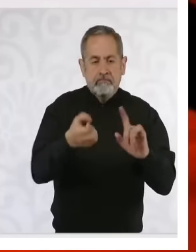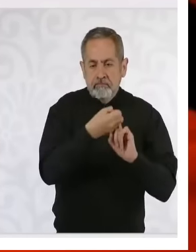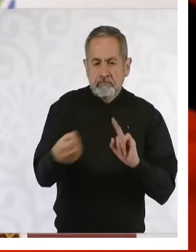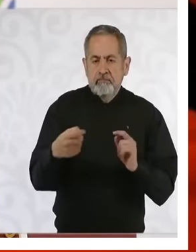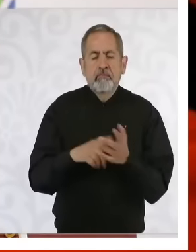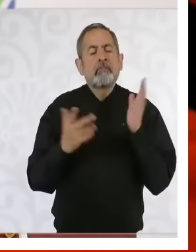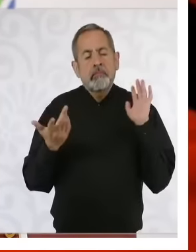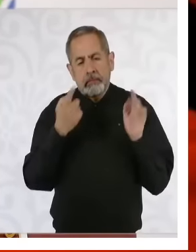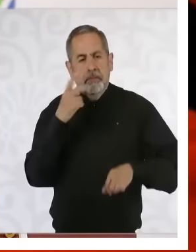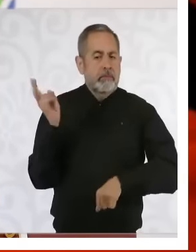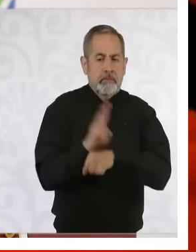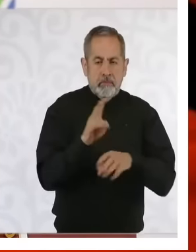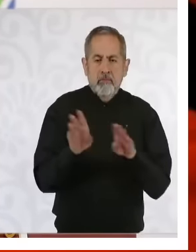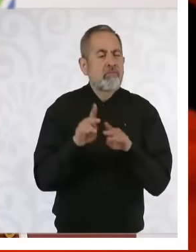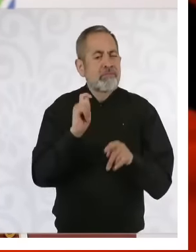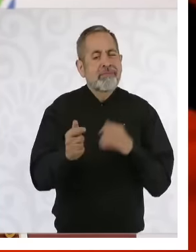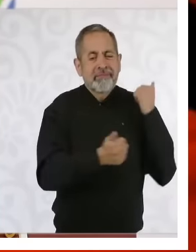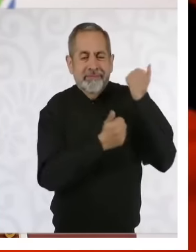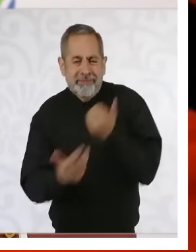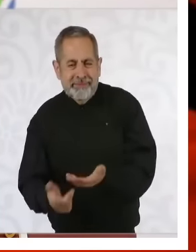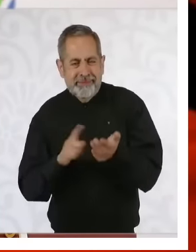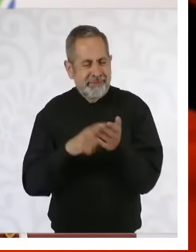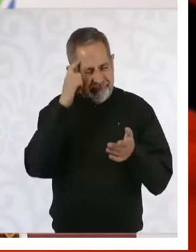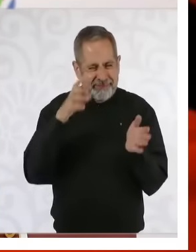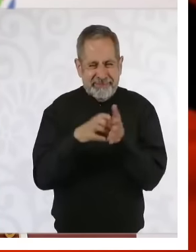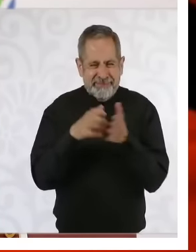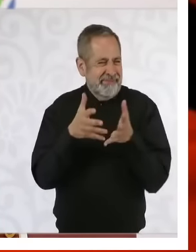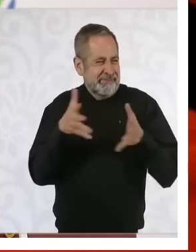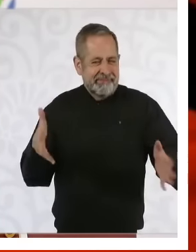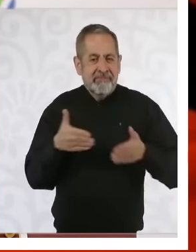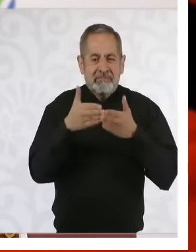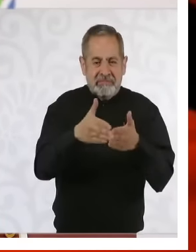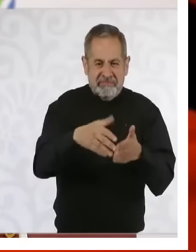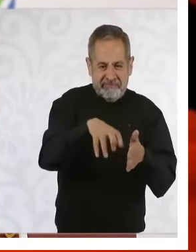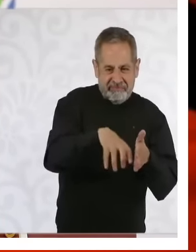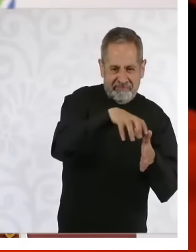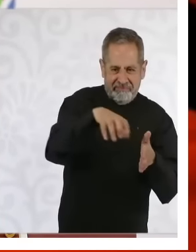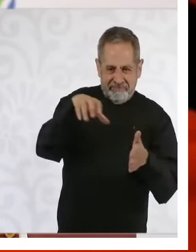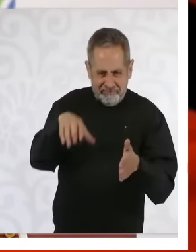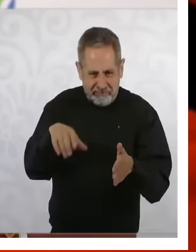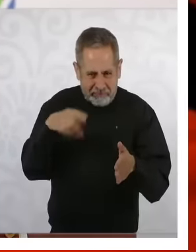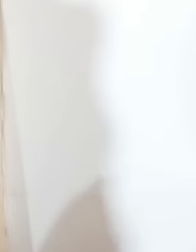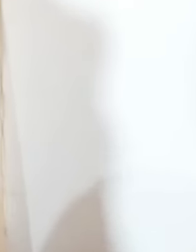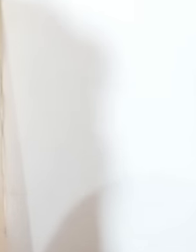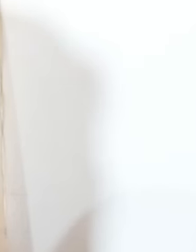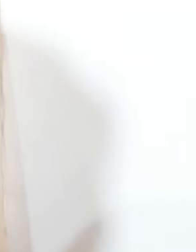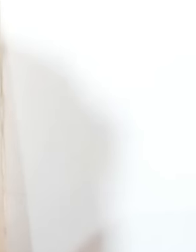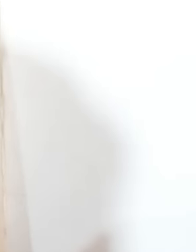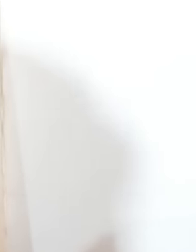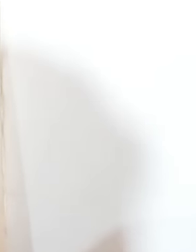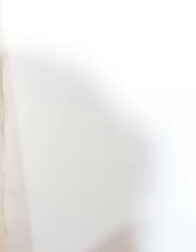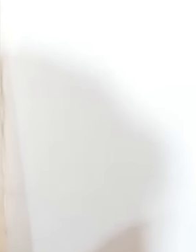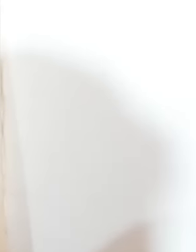mayor revisión de los contenedores que entran en un puerto, por ejemplo, o en las aduanas por tierra.